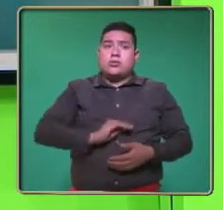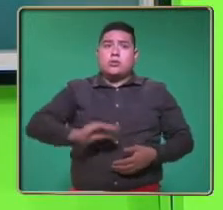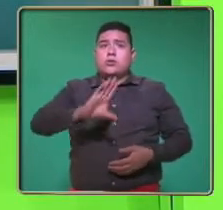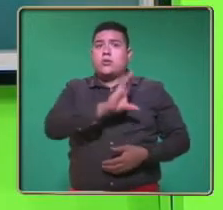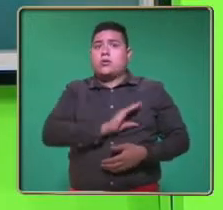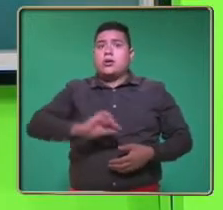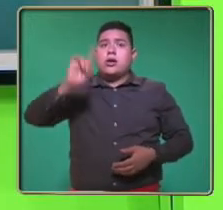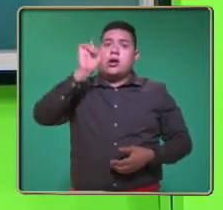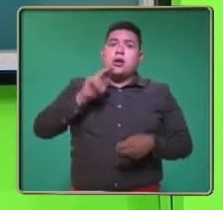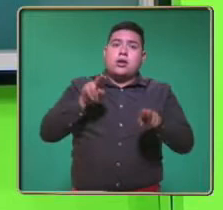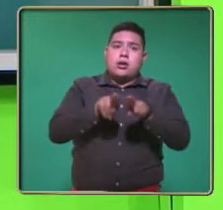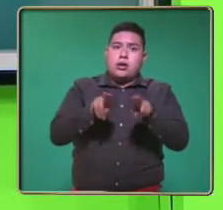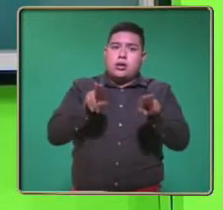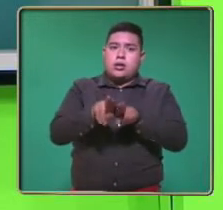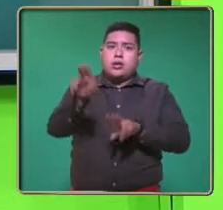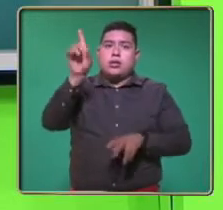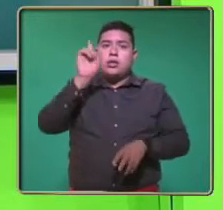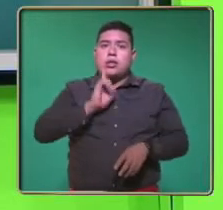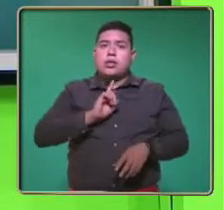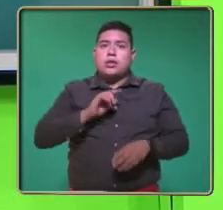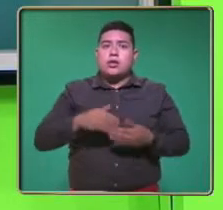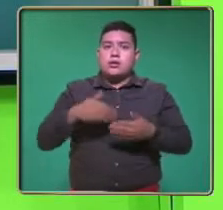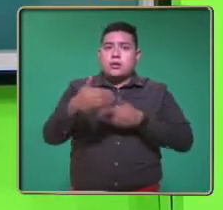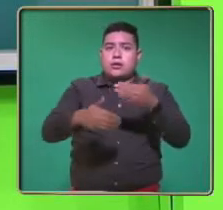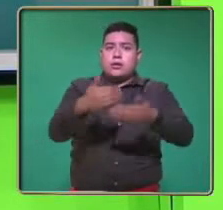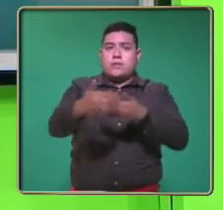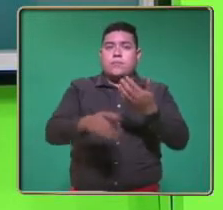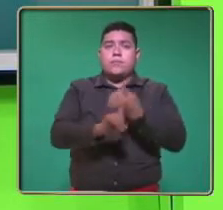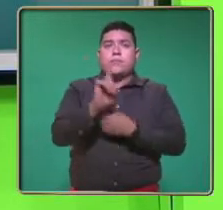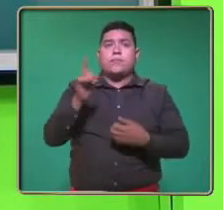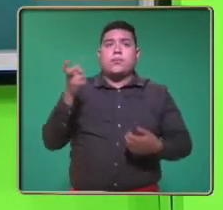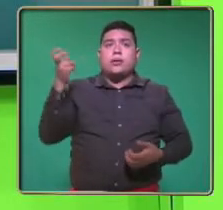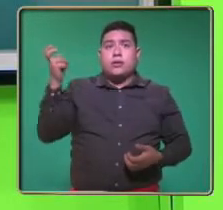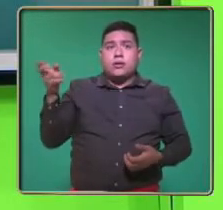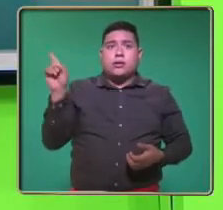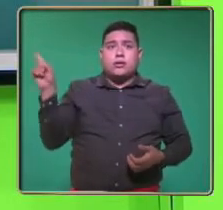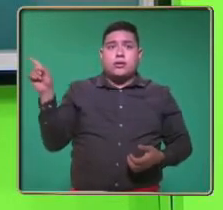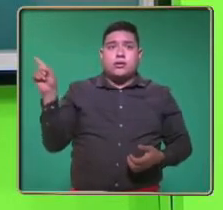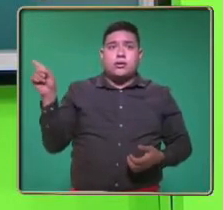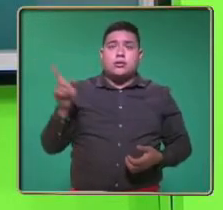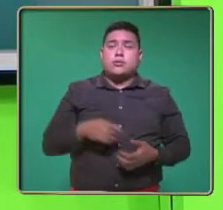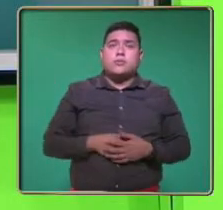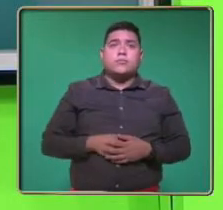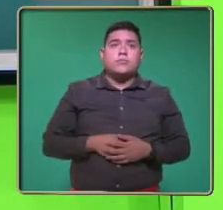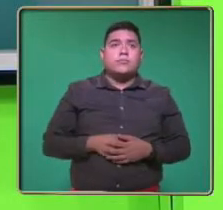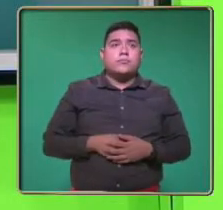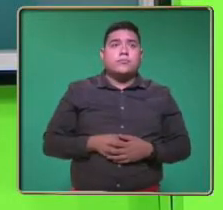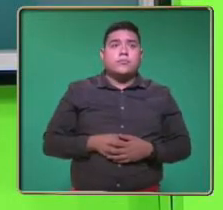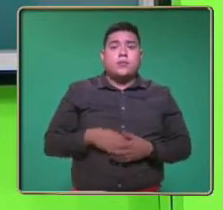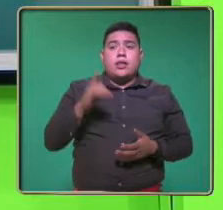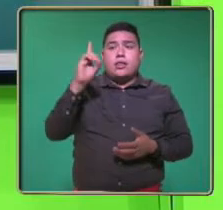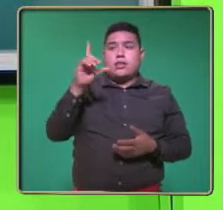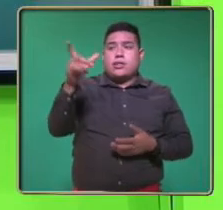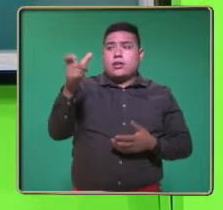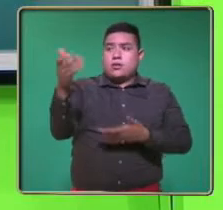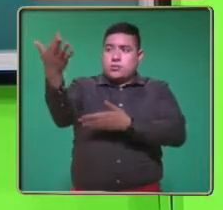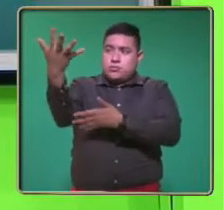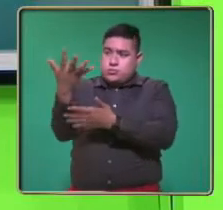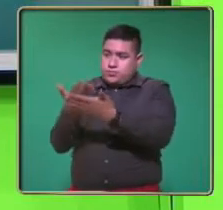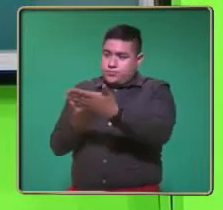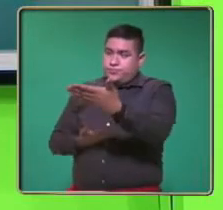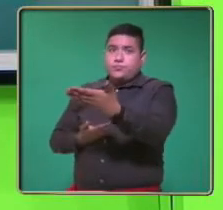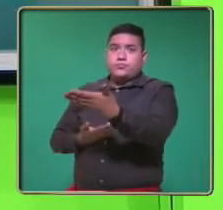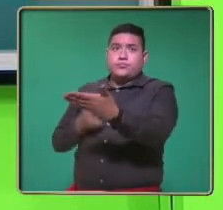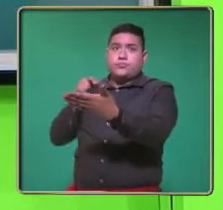nuestro familiar que está en esta situación. Entonces, es aquí cuando nosotros, posterior al diagnóstico, empezamos